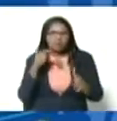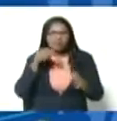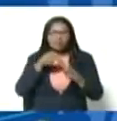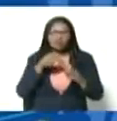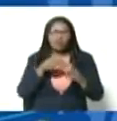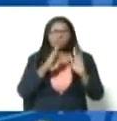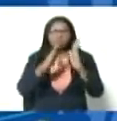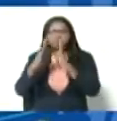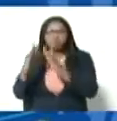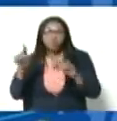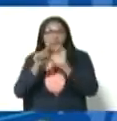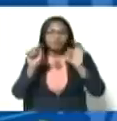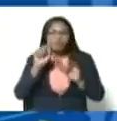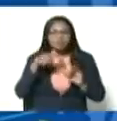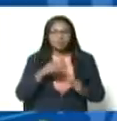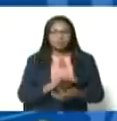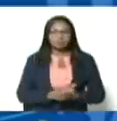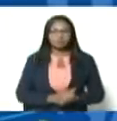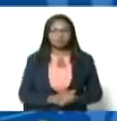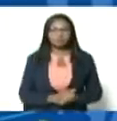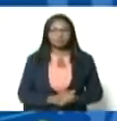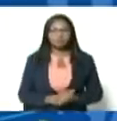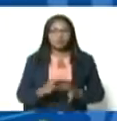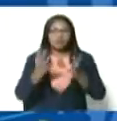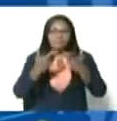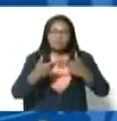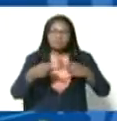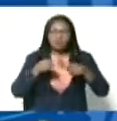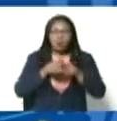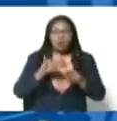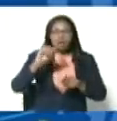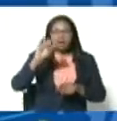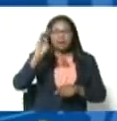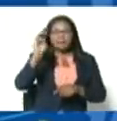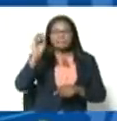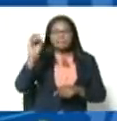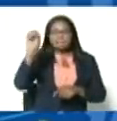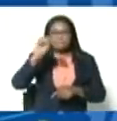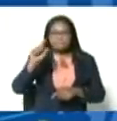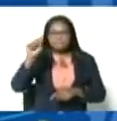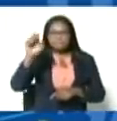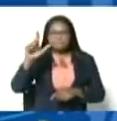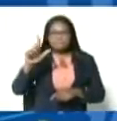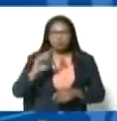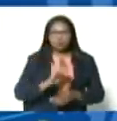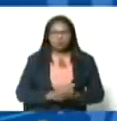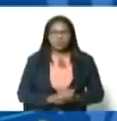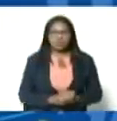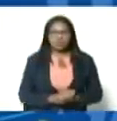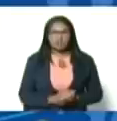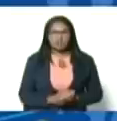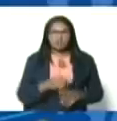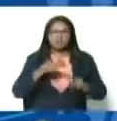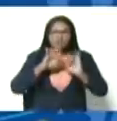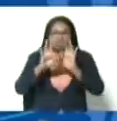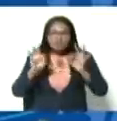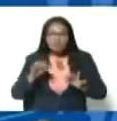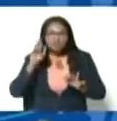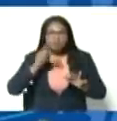procesos de distribución con empresas como Hipostel, empresas del Estado. Nuestra compañera Olga haciendo un trabajo